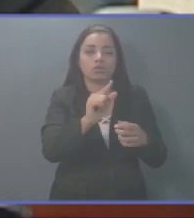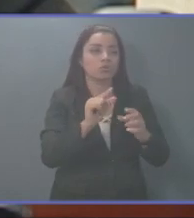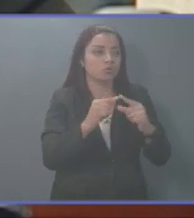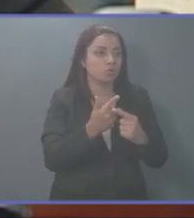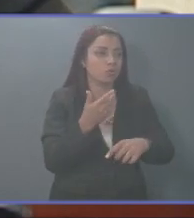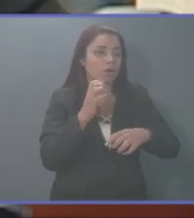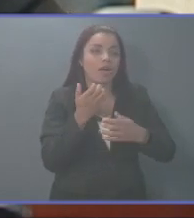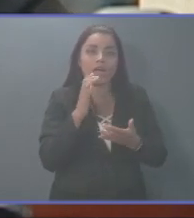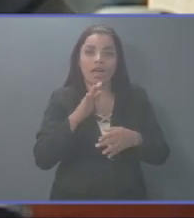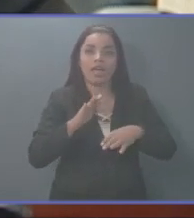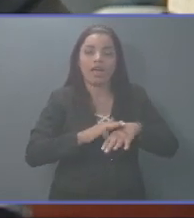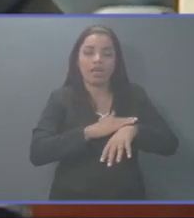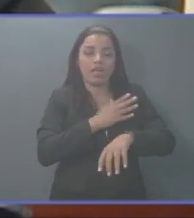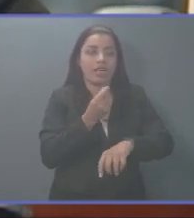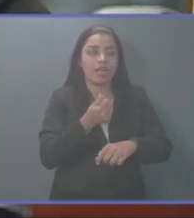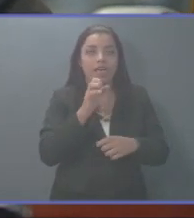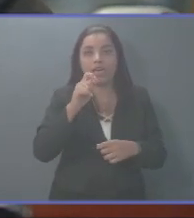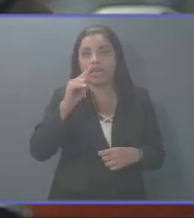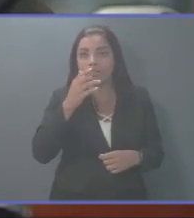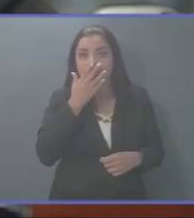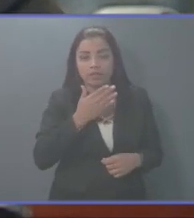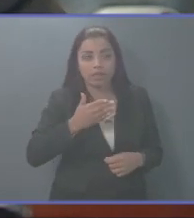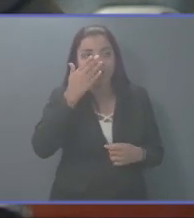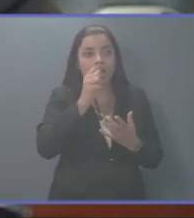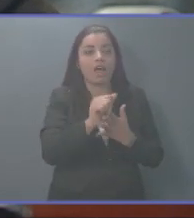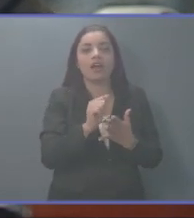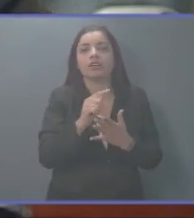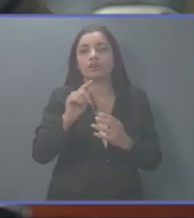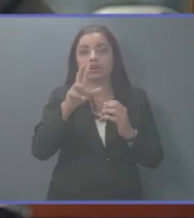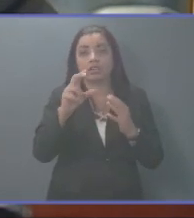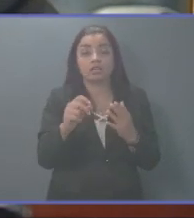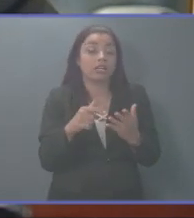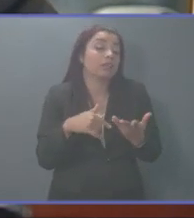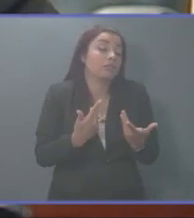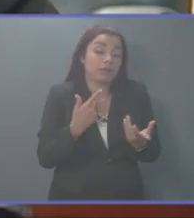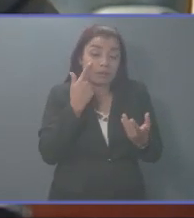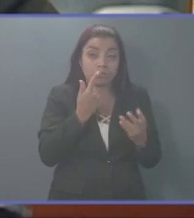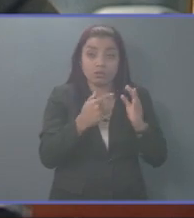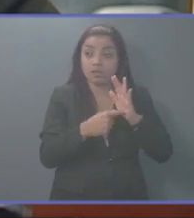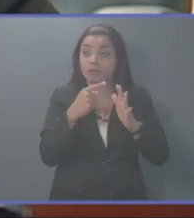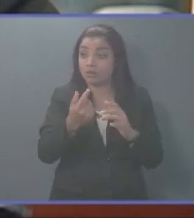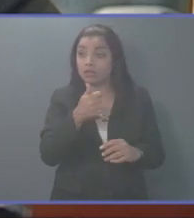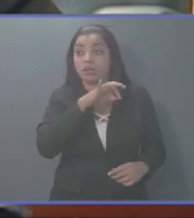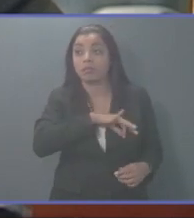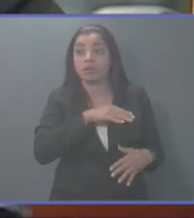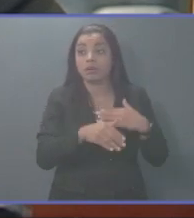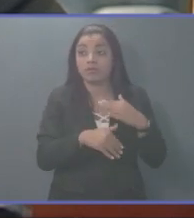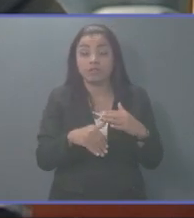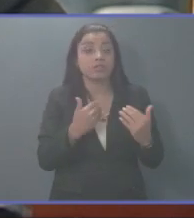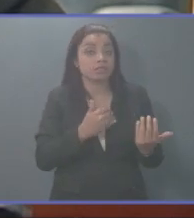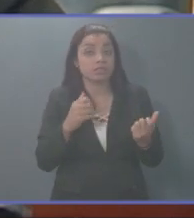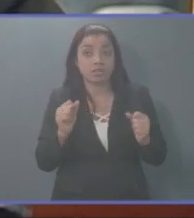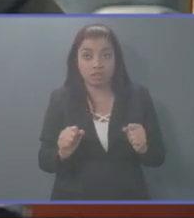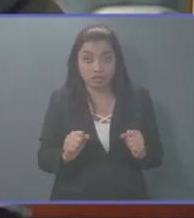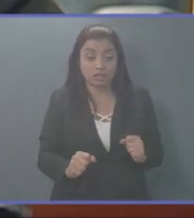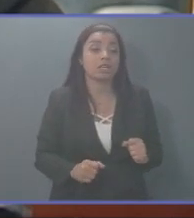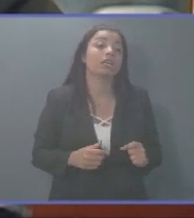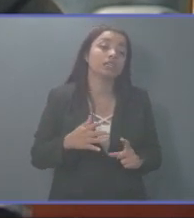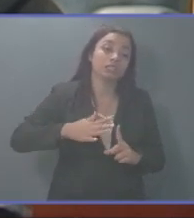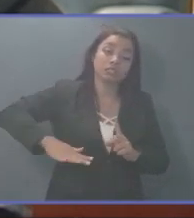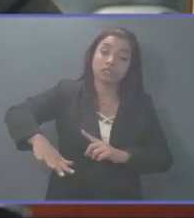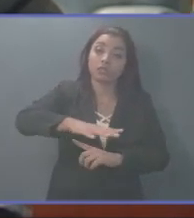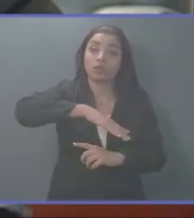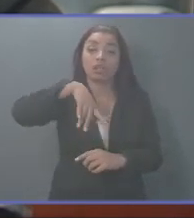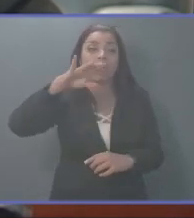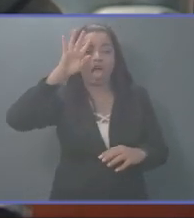de género, orientación sexual y ubicación geográfica. Fraude, artículo 30. En caso de demostrarse que la persona beneficiaria de la medida simuló una situación de